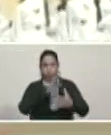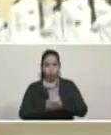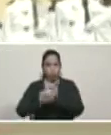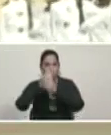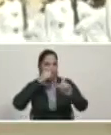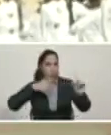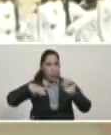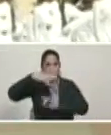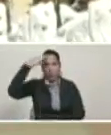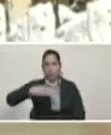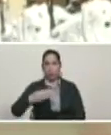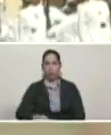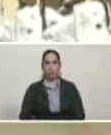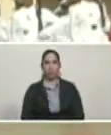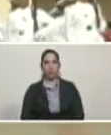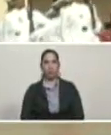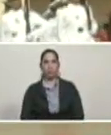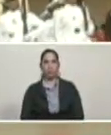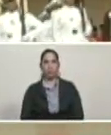cívico-militar.